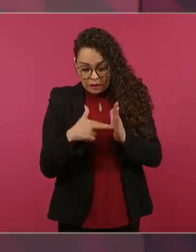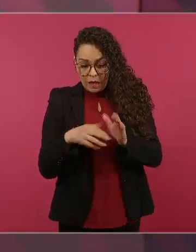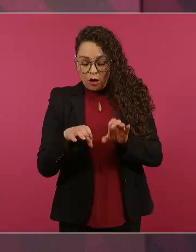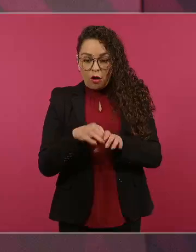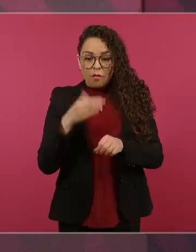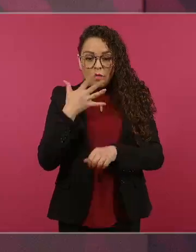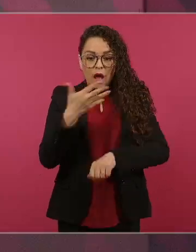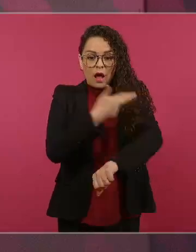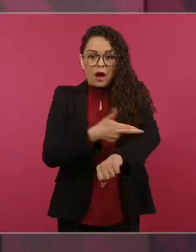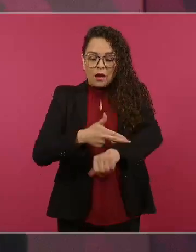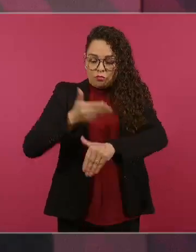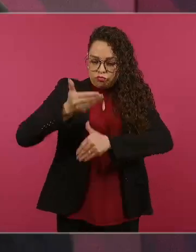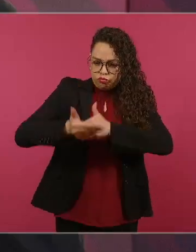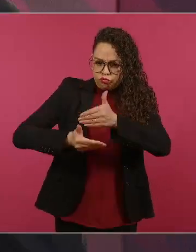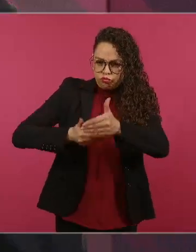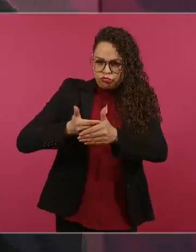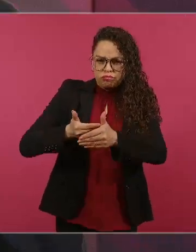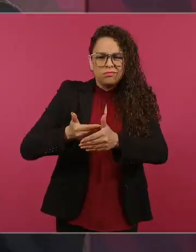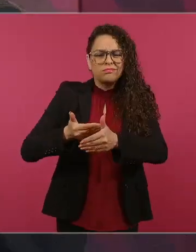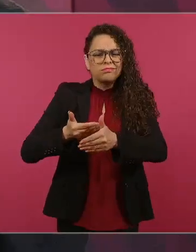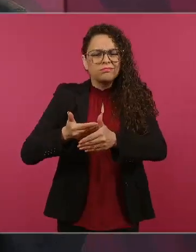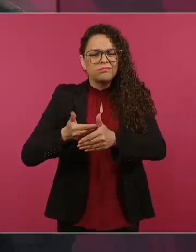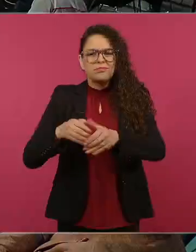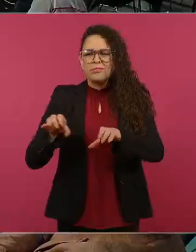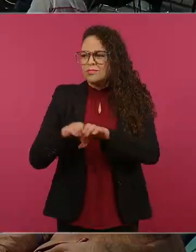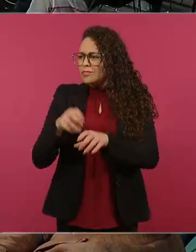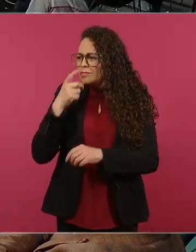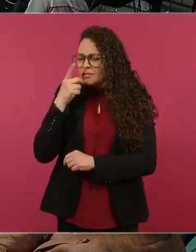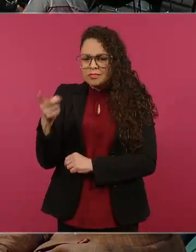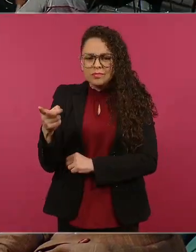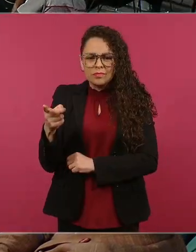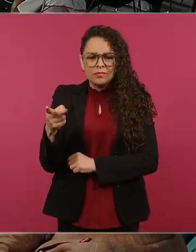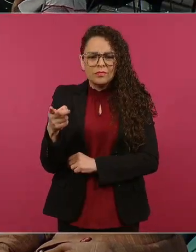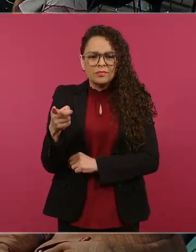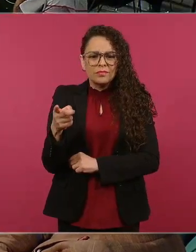¿cómo es que le llaman a eso? El debido pretexto.